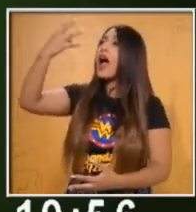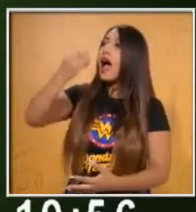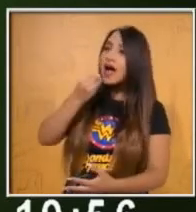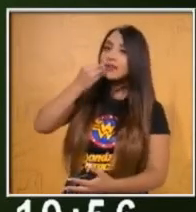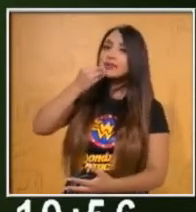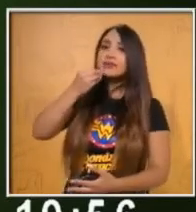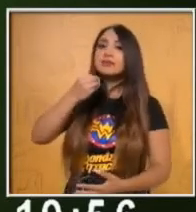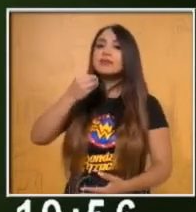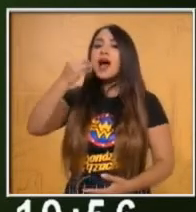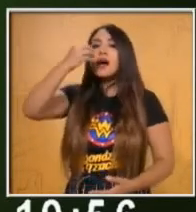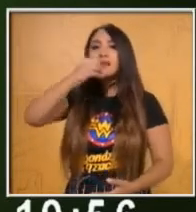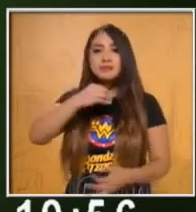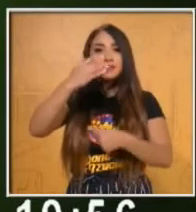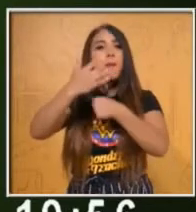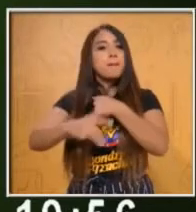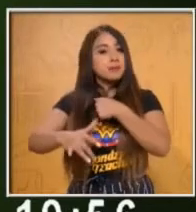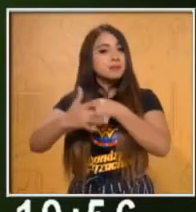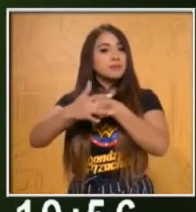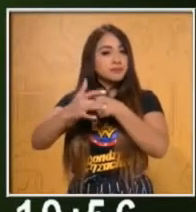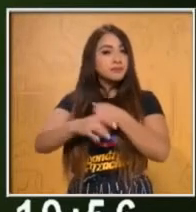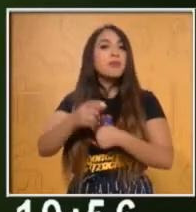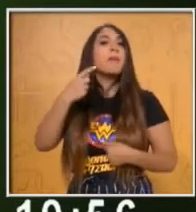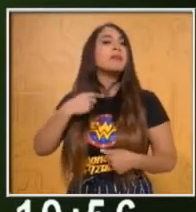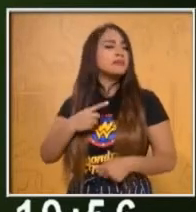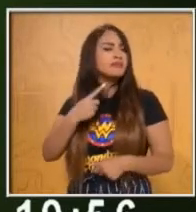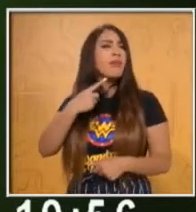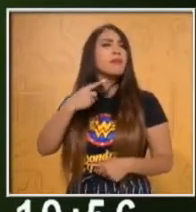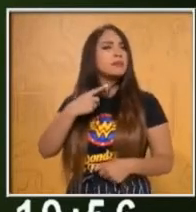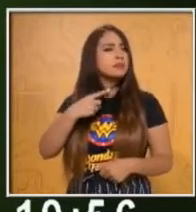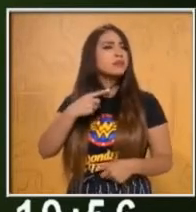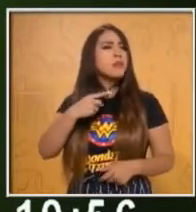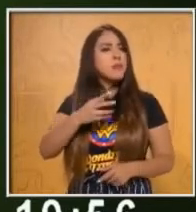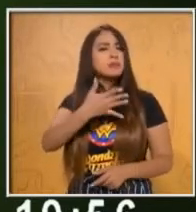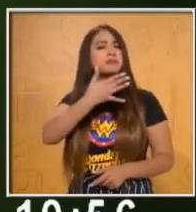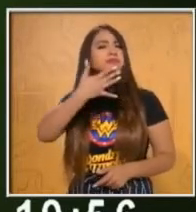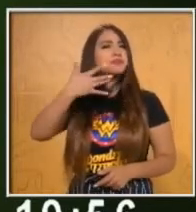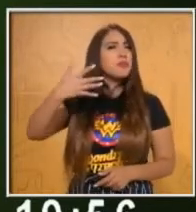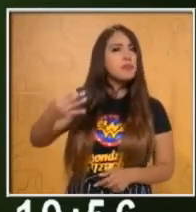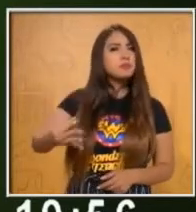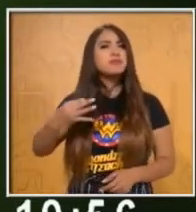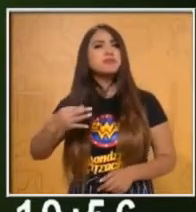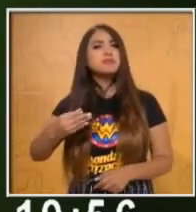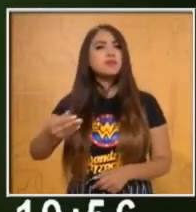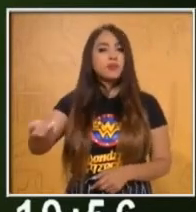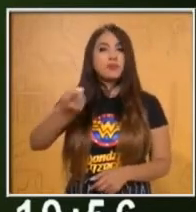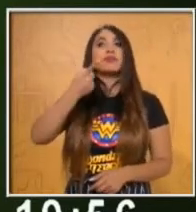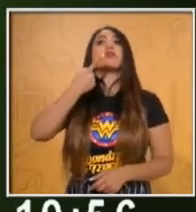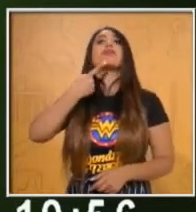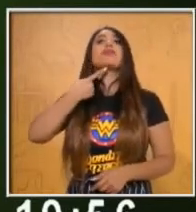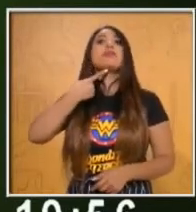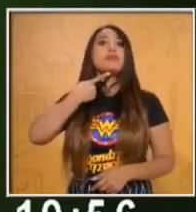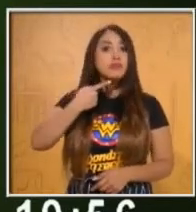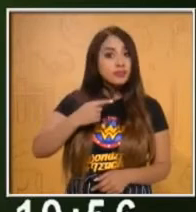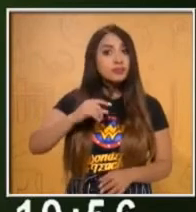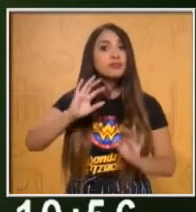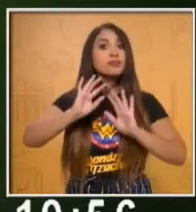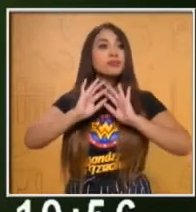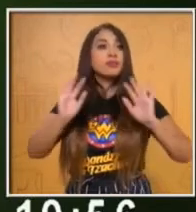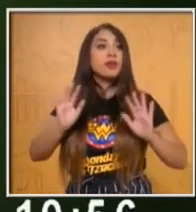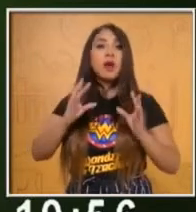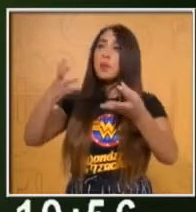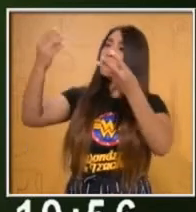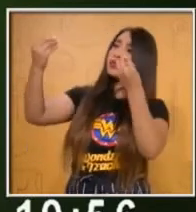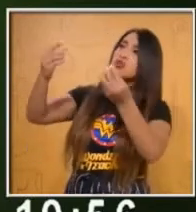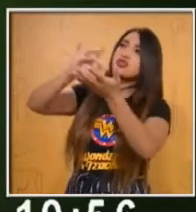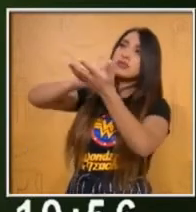Lo atrapó, lo masticó despacio, lo saboreó, se lo tragó y le dijo al cuervo,